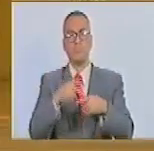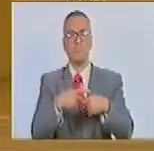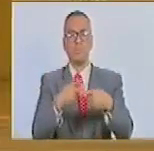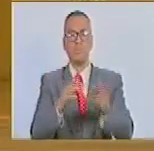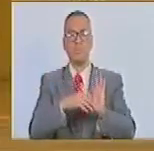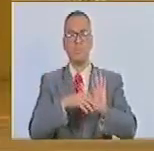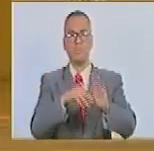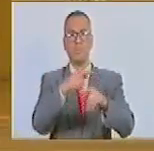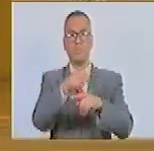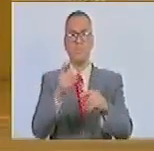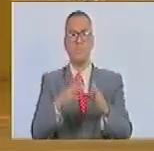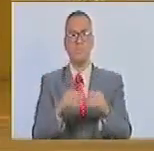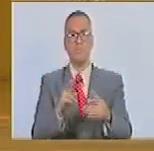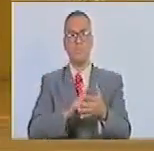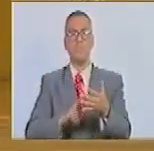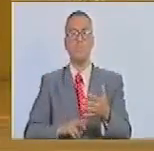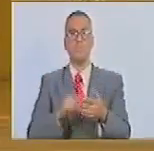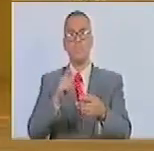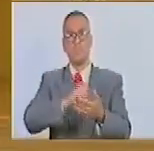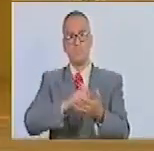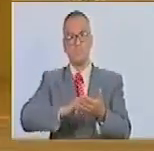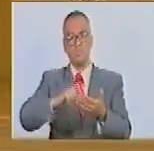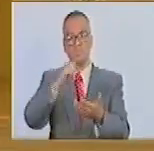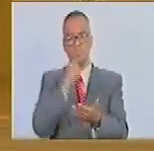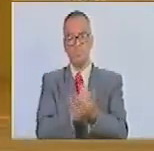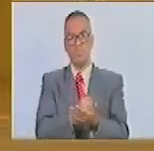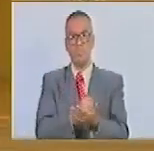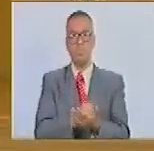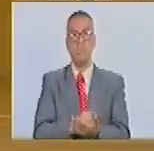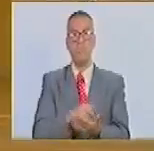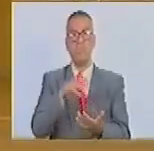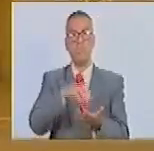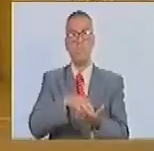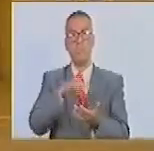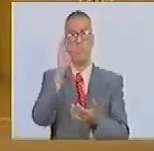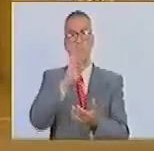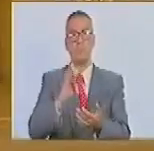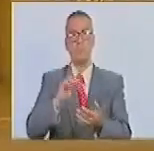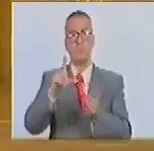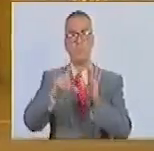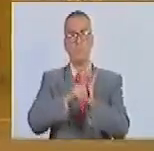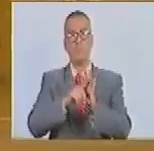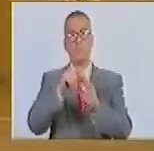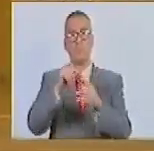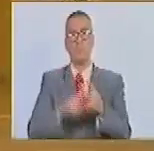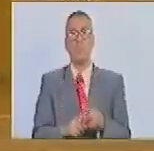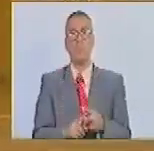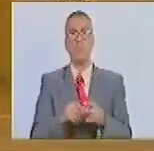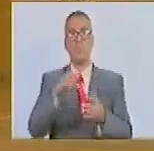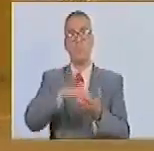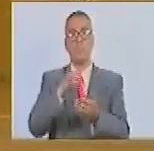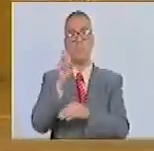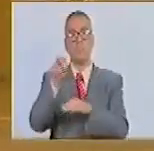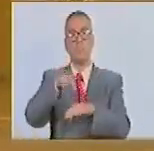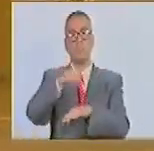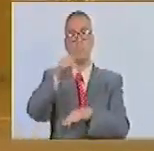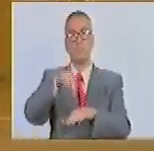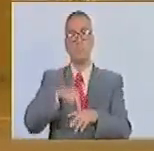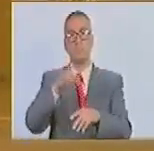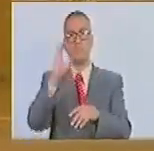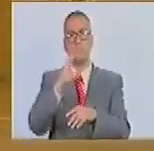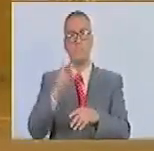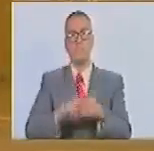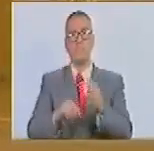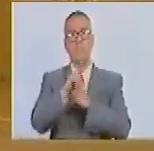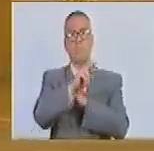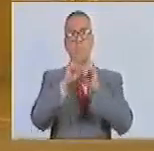máxima difusión del mismo, dado y firmado y sellado en el Palacio Federal Legislativo, sede de la Asamblea Nacional en Caracas,